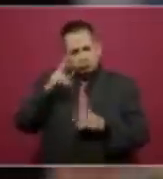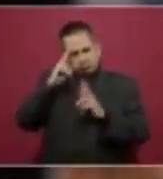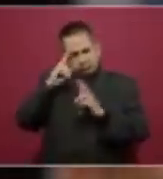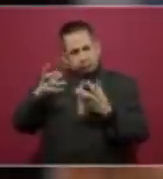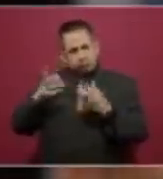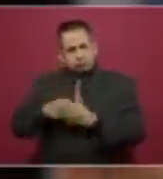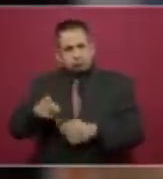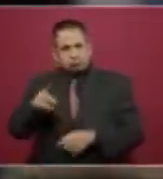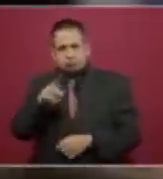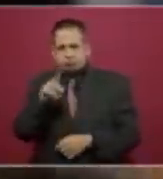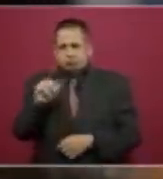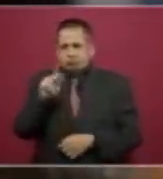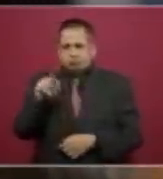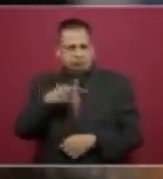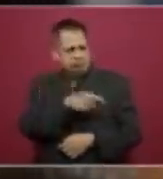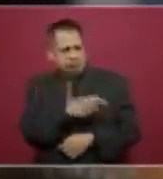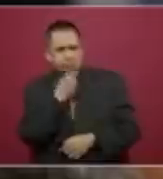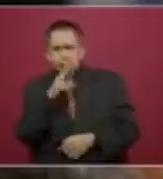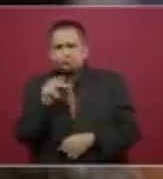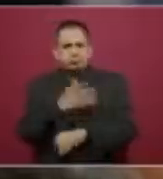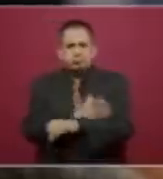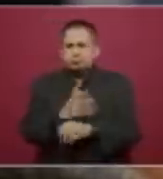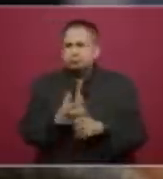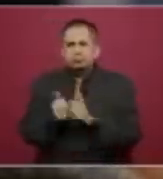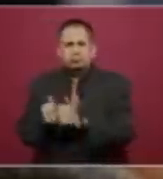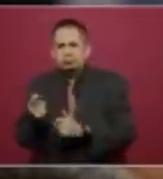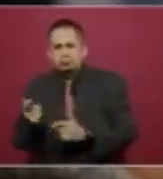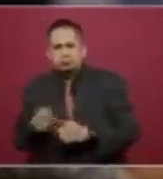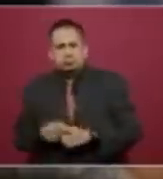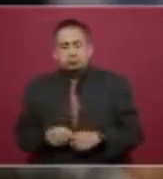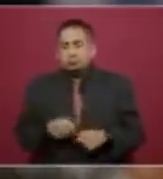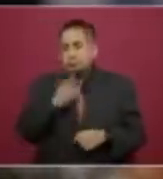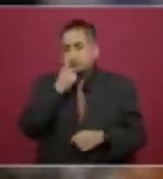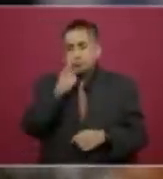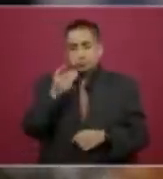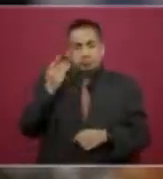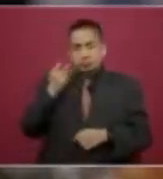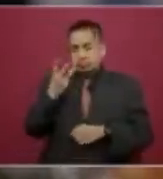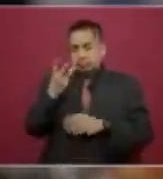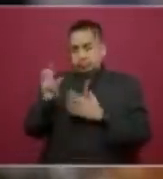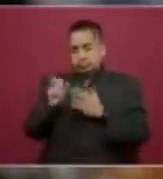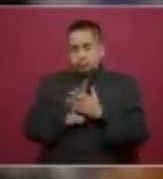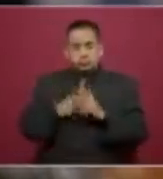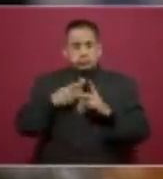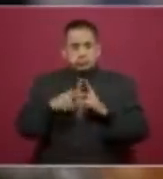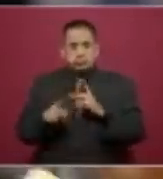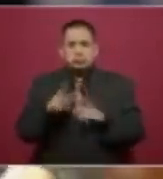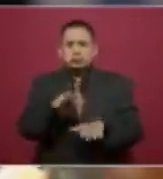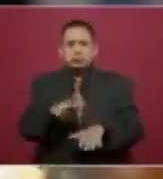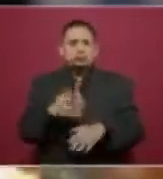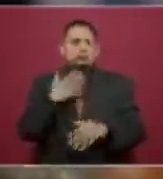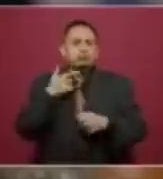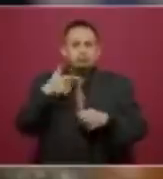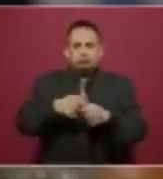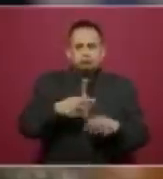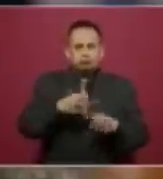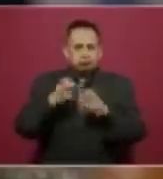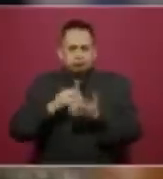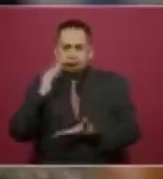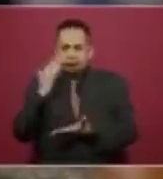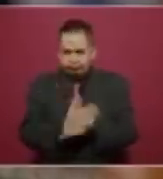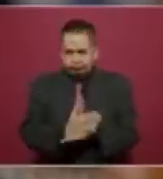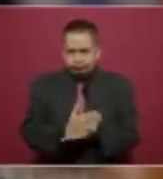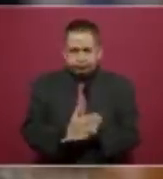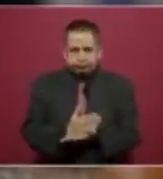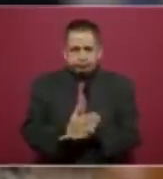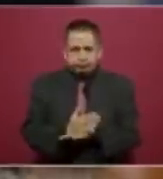sur? También para preguntarle que hace casi 3 meses usted arrancó el programa Antihuachicol, más bien el